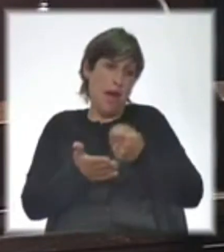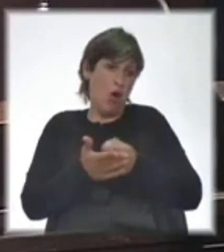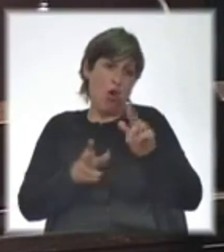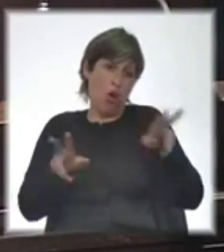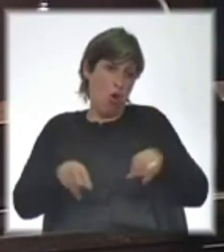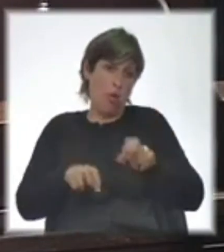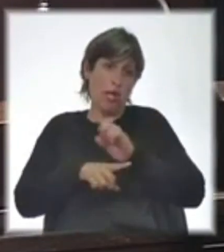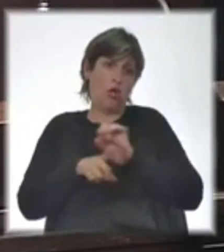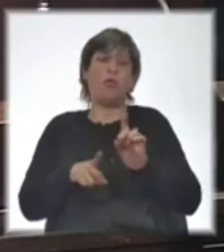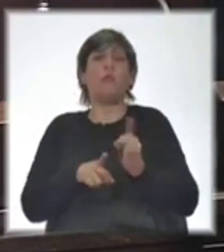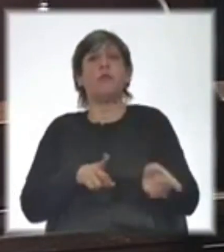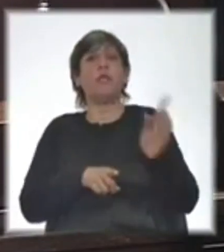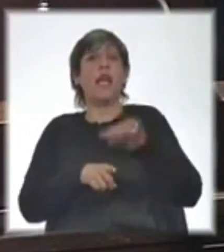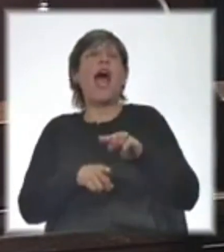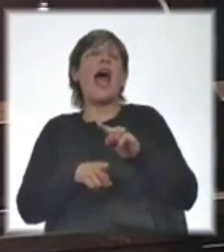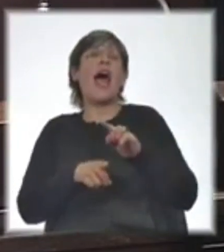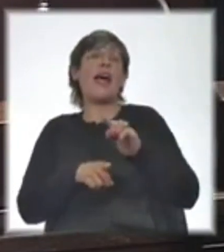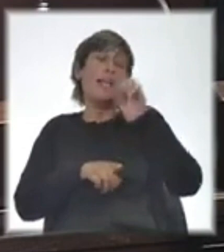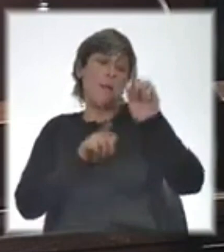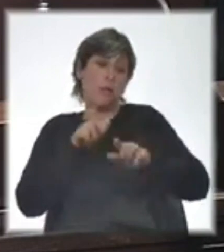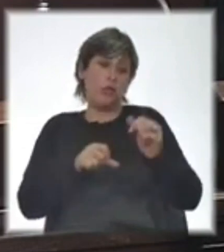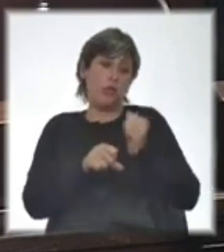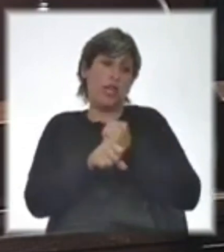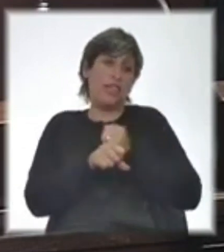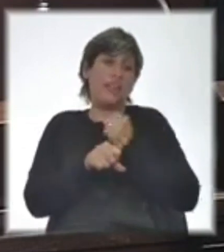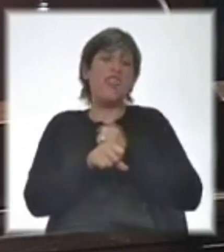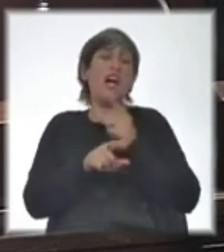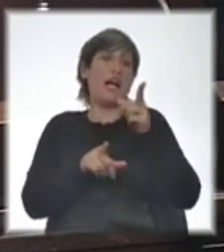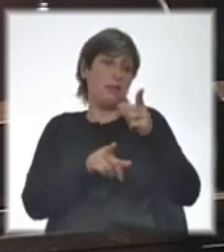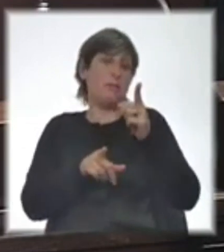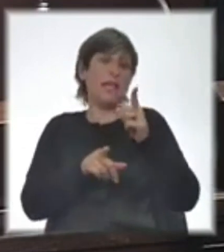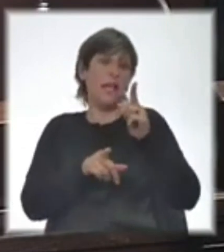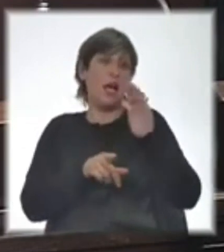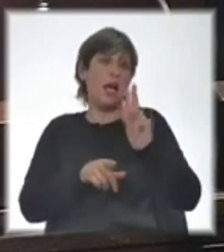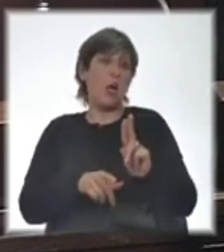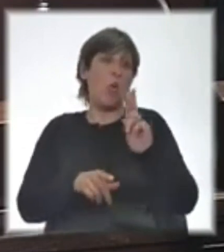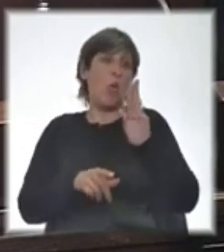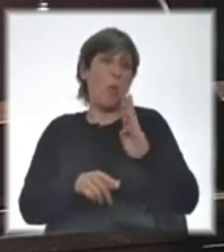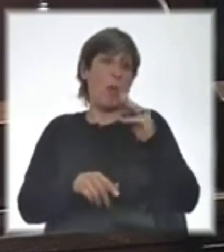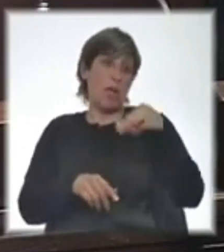pero que trabajan para UPM no es para avergonzarse.